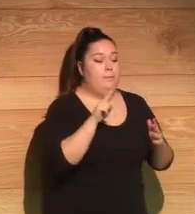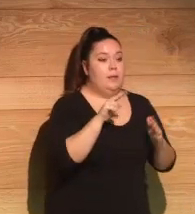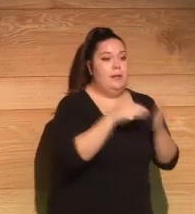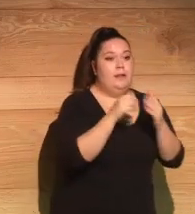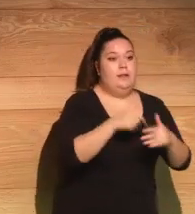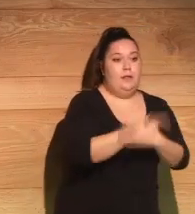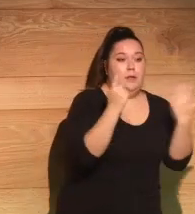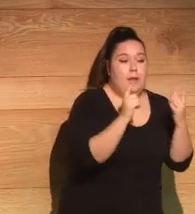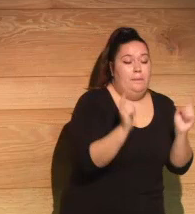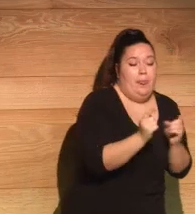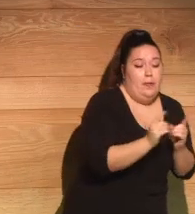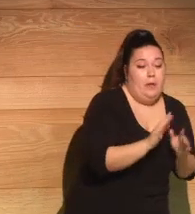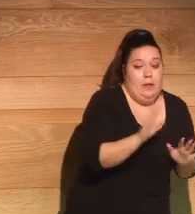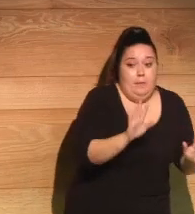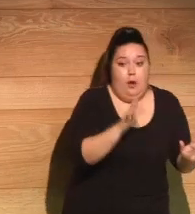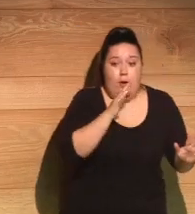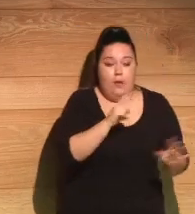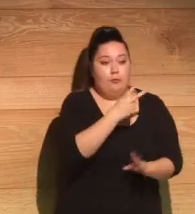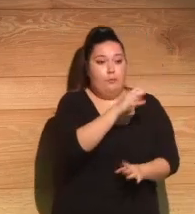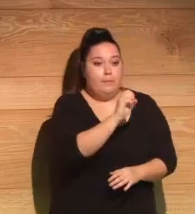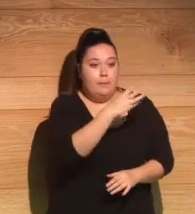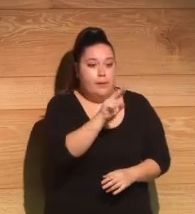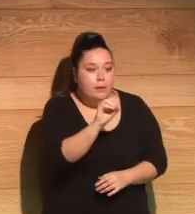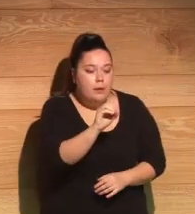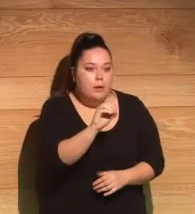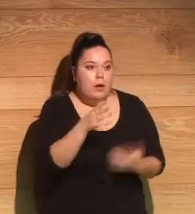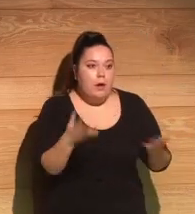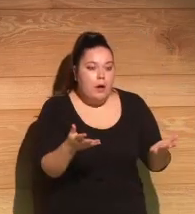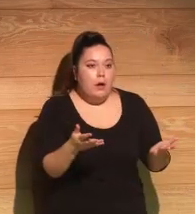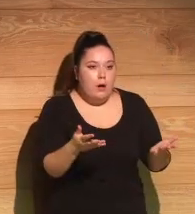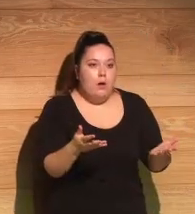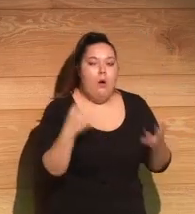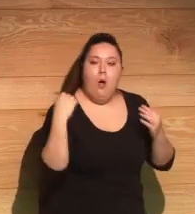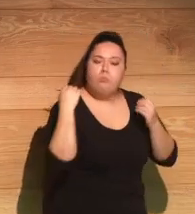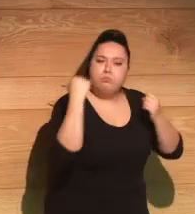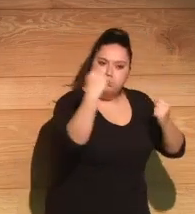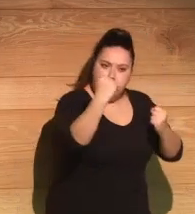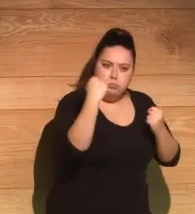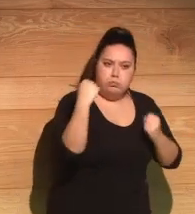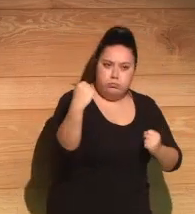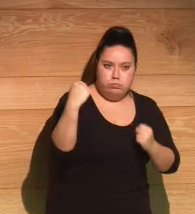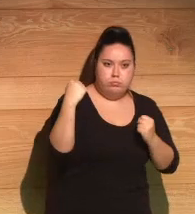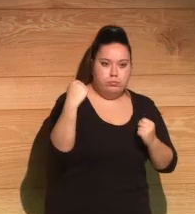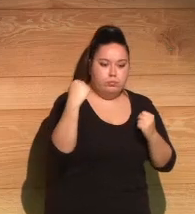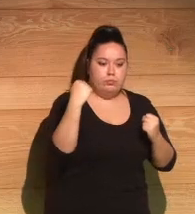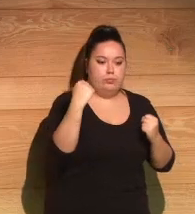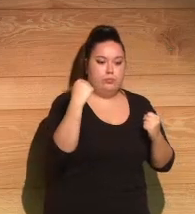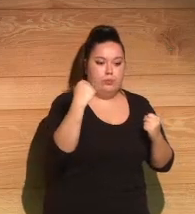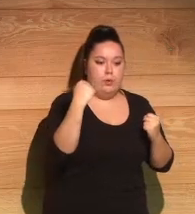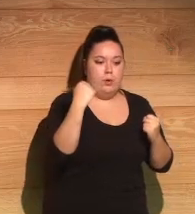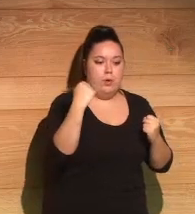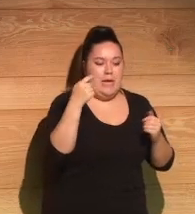2020, con lo que está ocurriendo en el 2020. Es decir, el poder que están teniendo